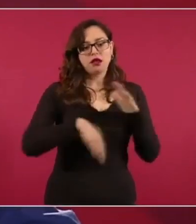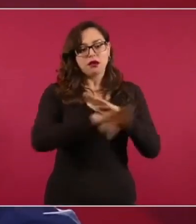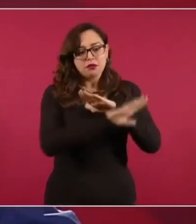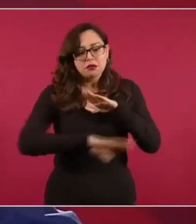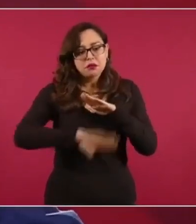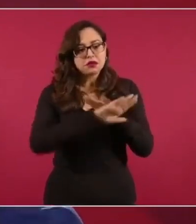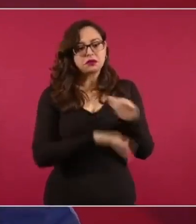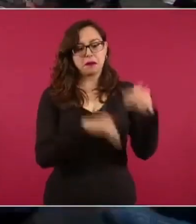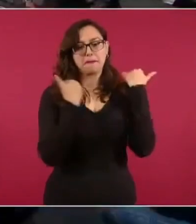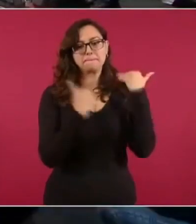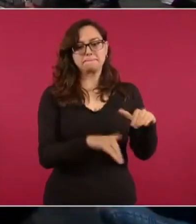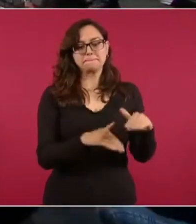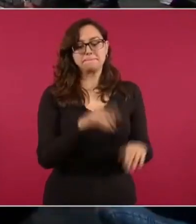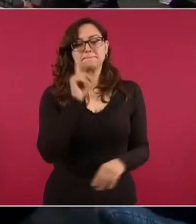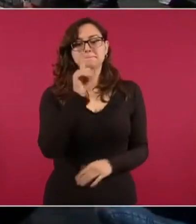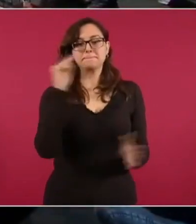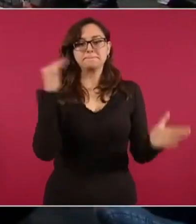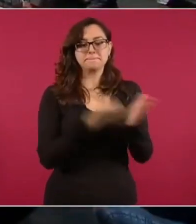de